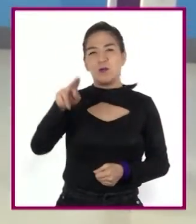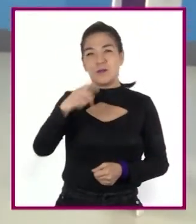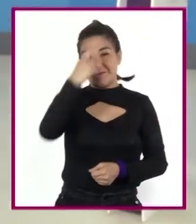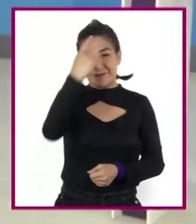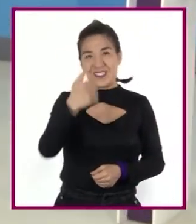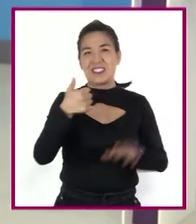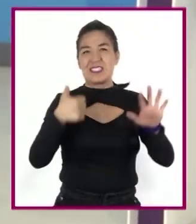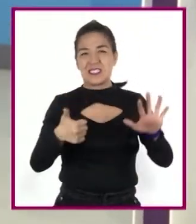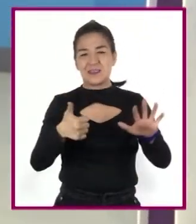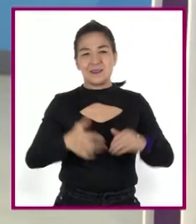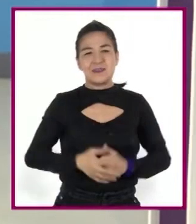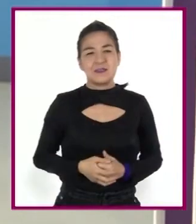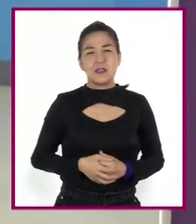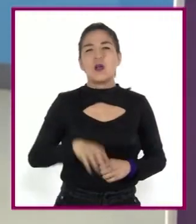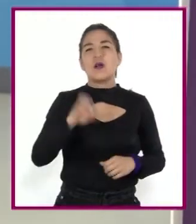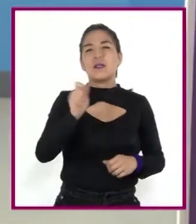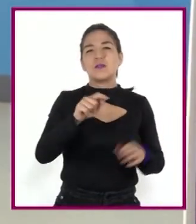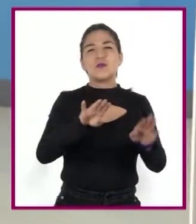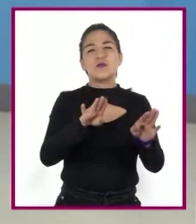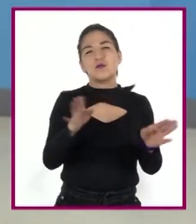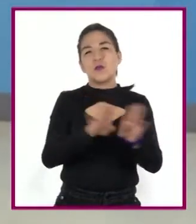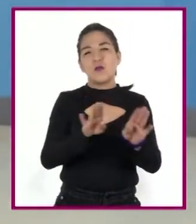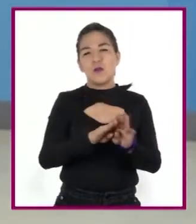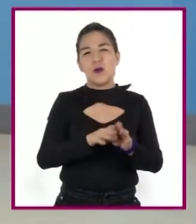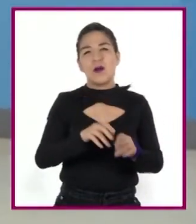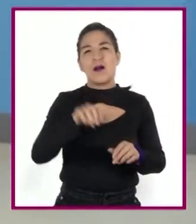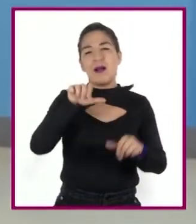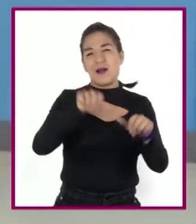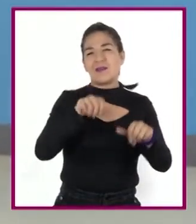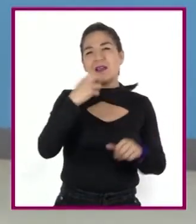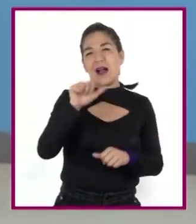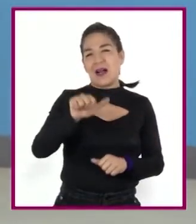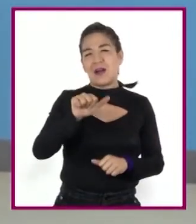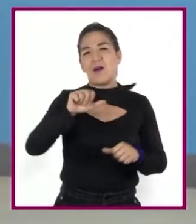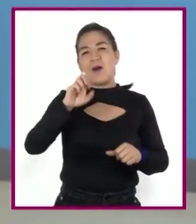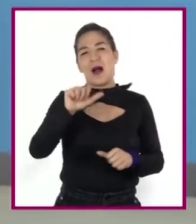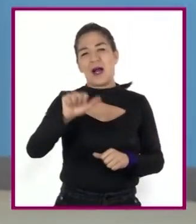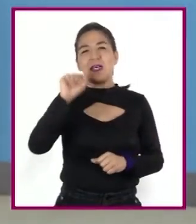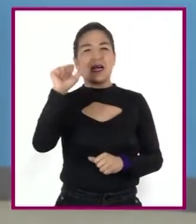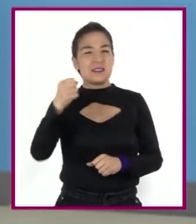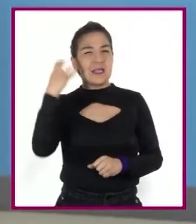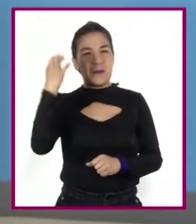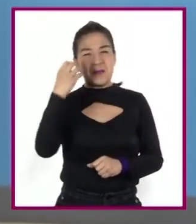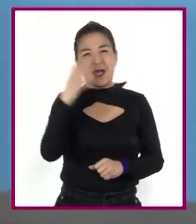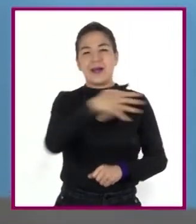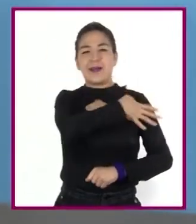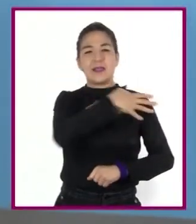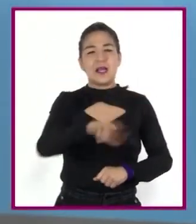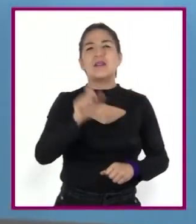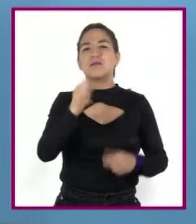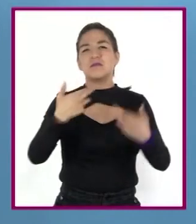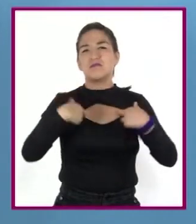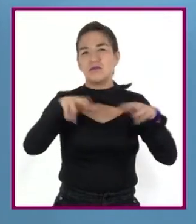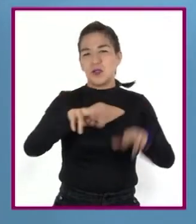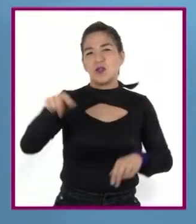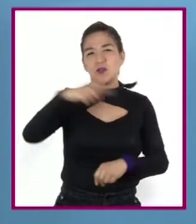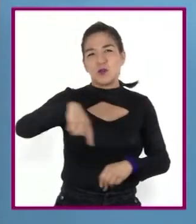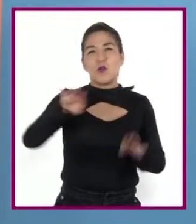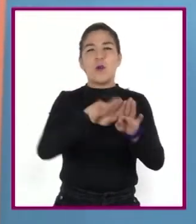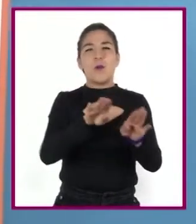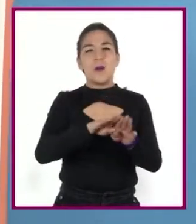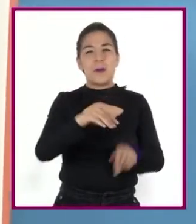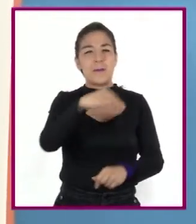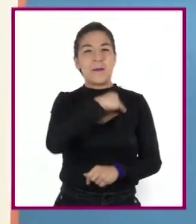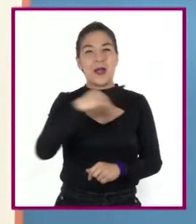organismos. Entre ellos destacan la Asamblea General, en la que están representados los países miembros y en